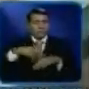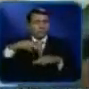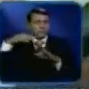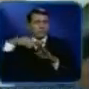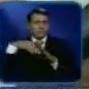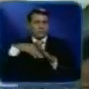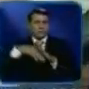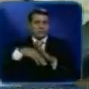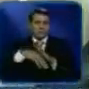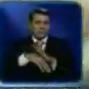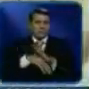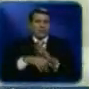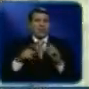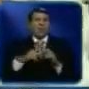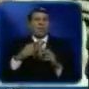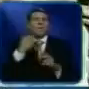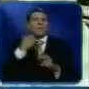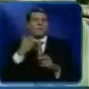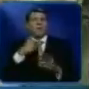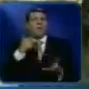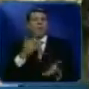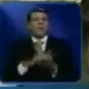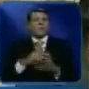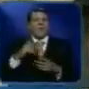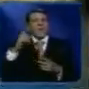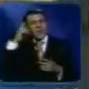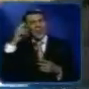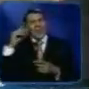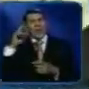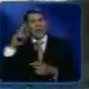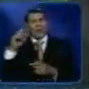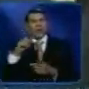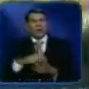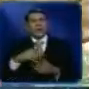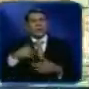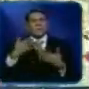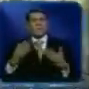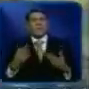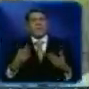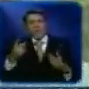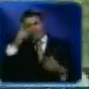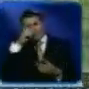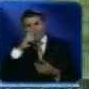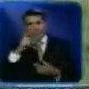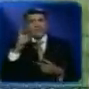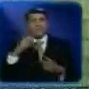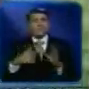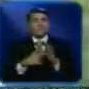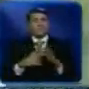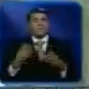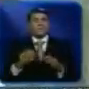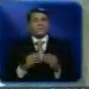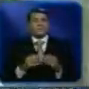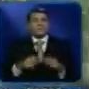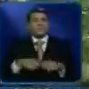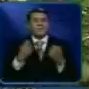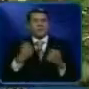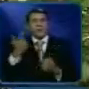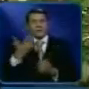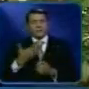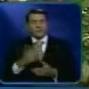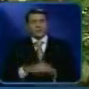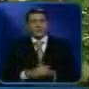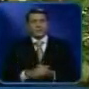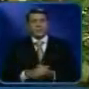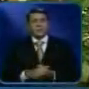por la enfermedad y muerte de las neuronas. Predisposición genética y edad son los factores de riesgo más importantes.